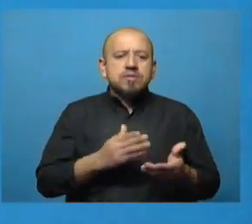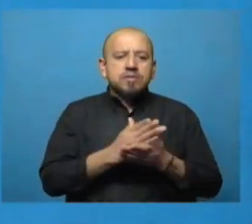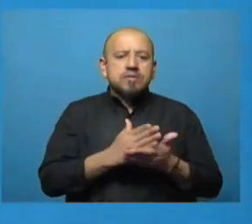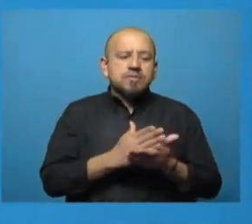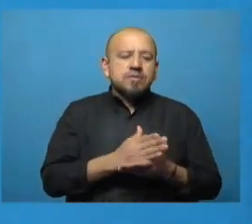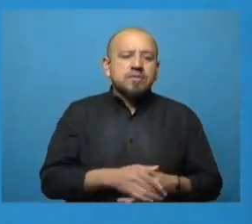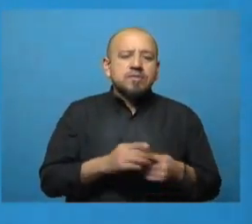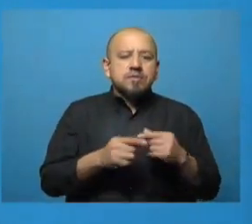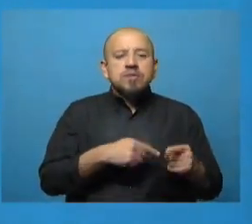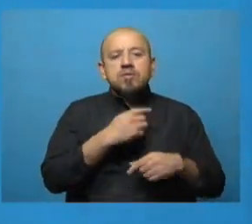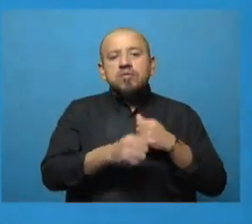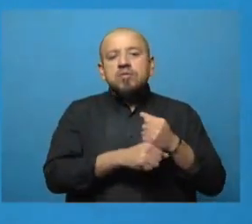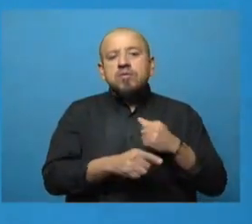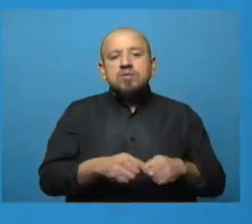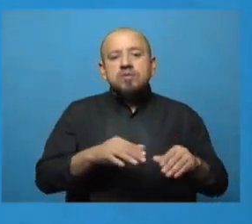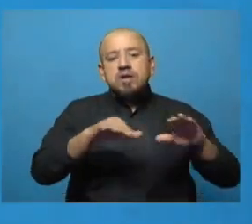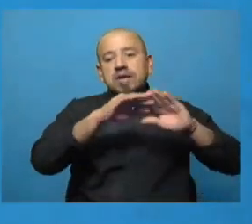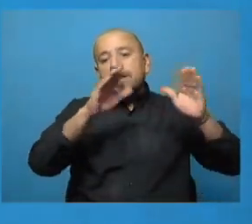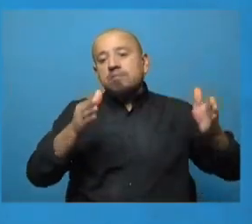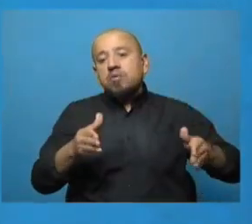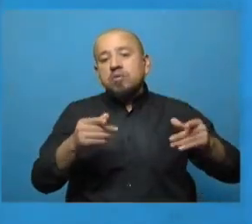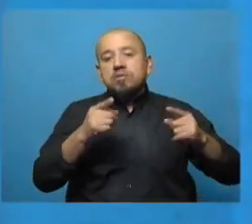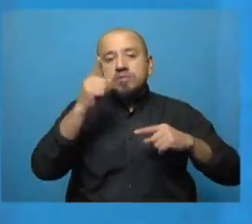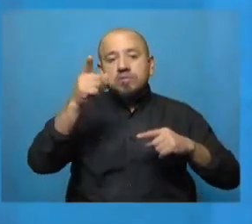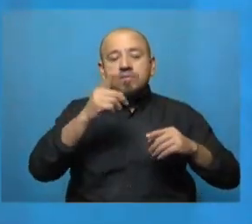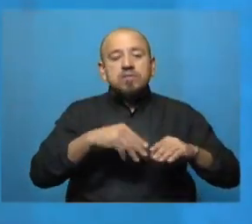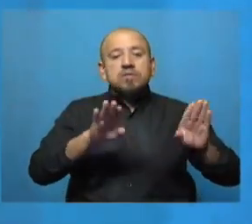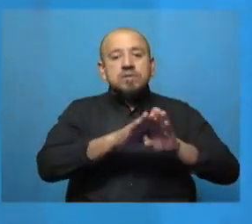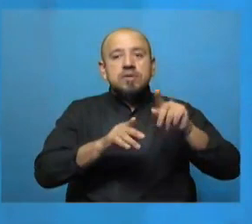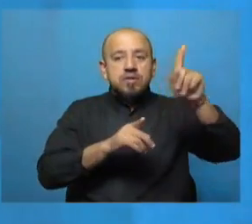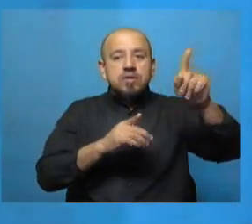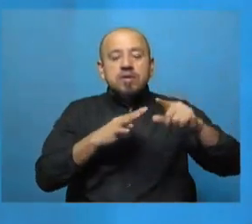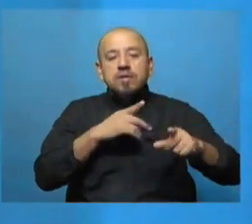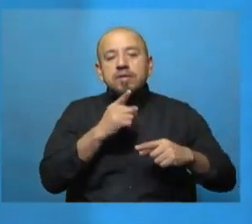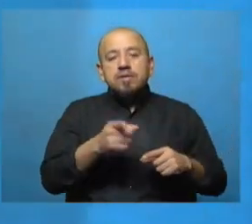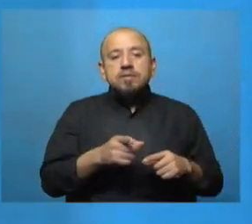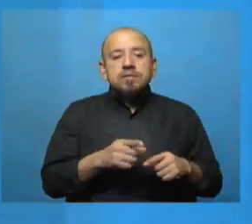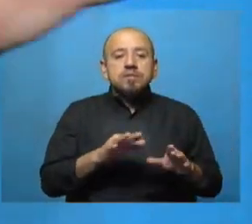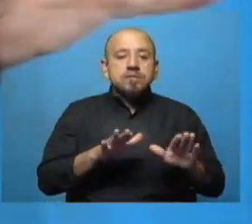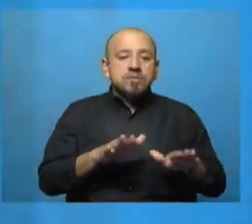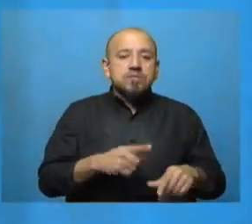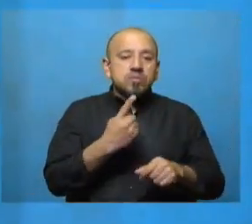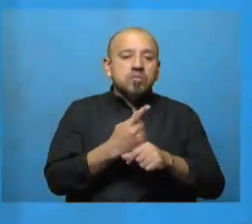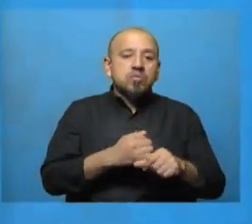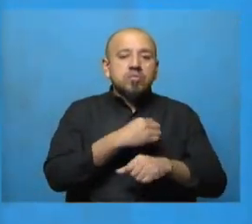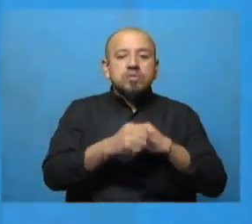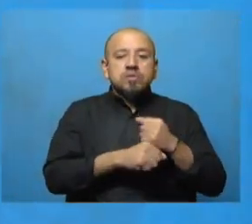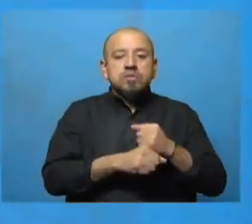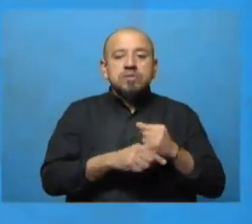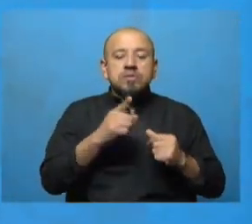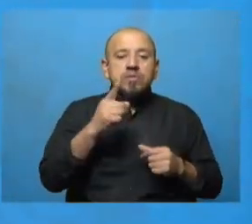al año siguiente pasamos ahí al galpón grande que fue cuando lo cerraron que hizo que ahí tuvimos que parar un año porque se quedaron con